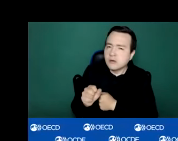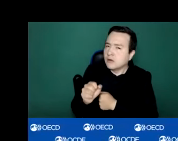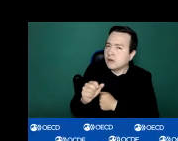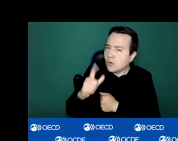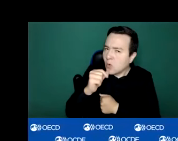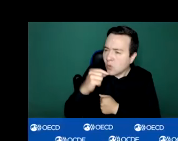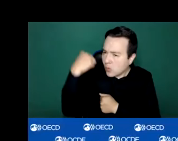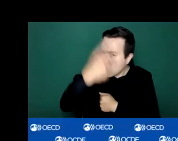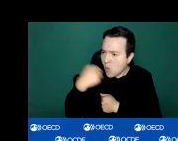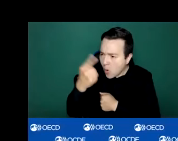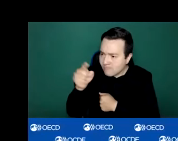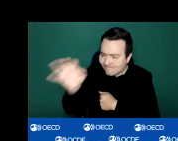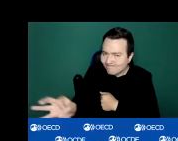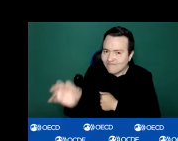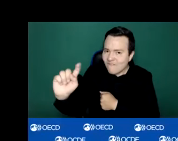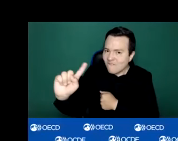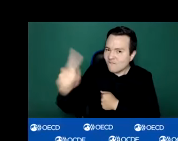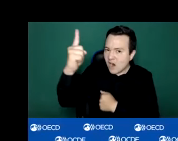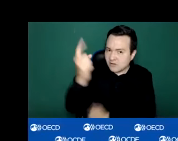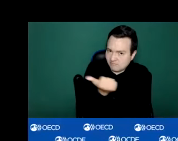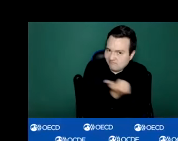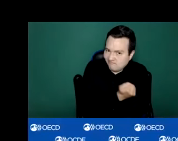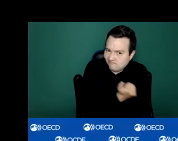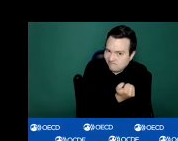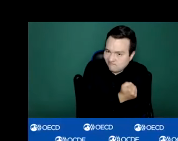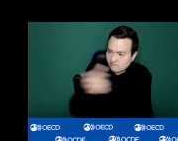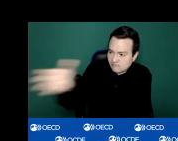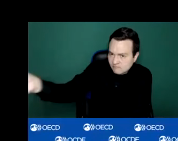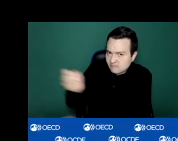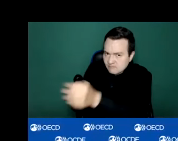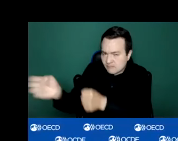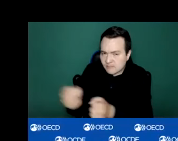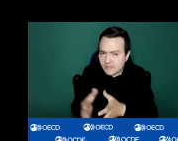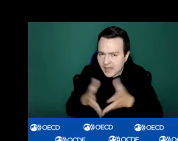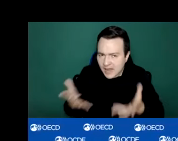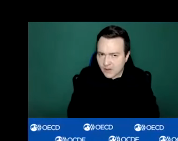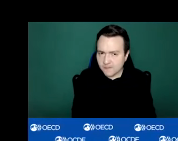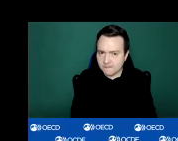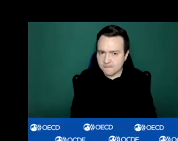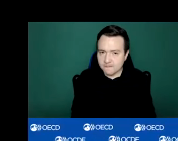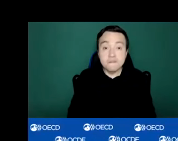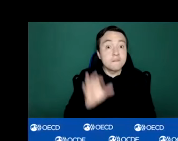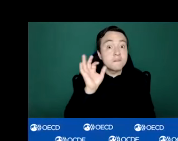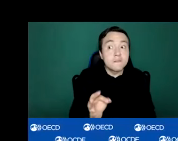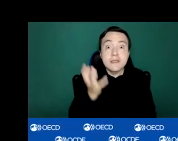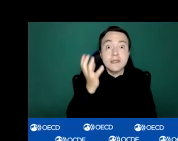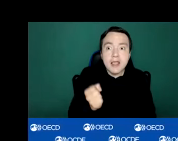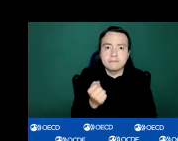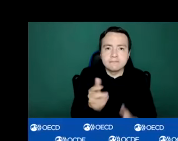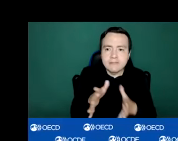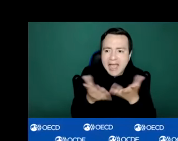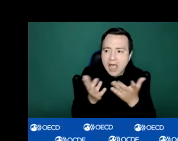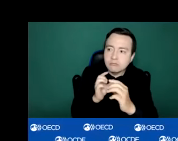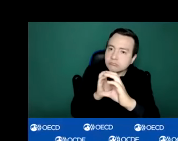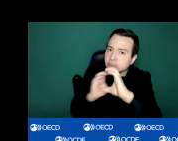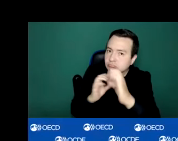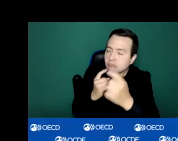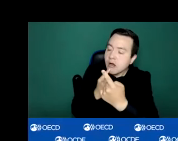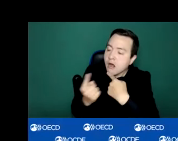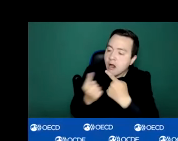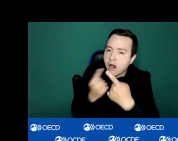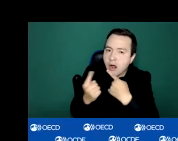vacuna. Communication. Asimismo, en términos de las comunicaciones, ¿es más fácil contactar a los